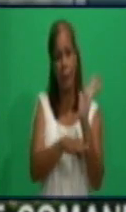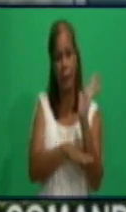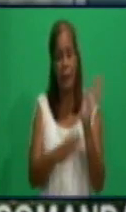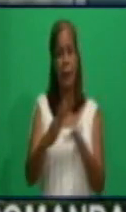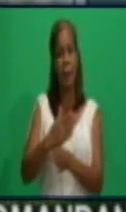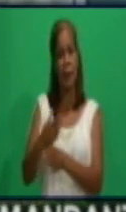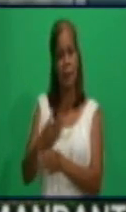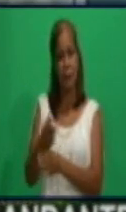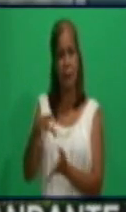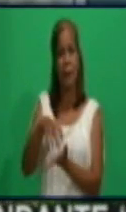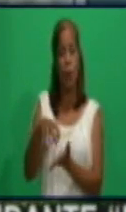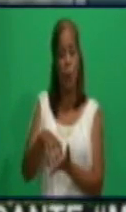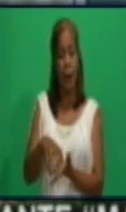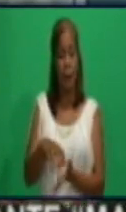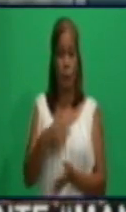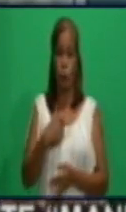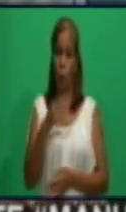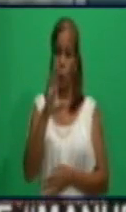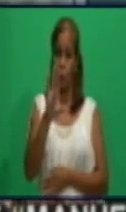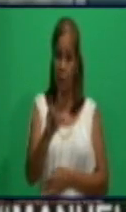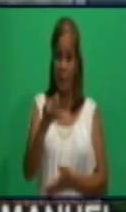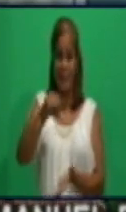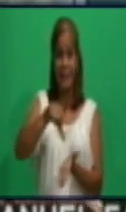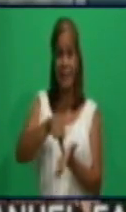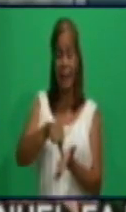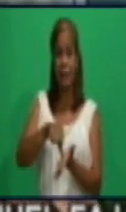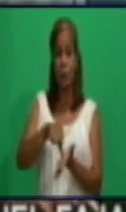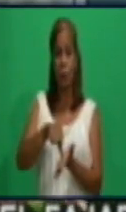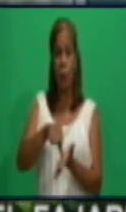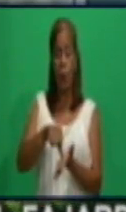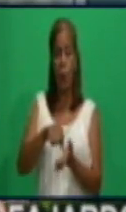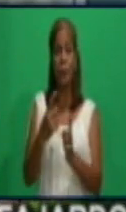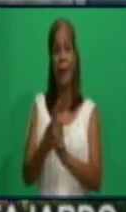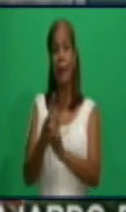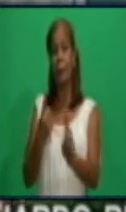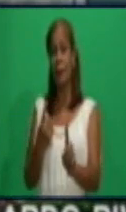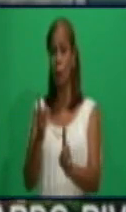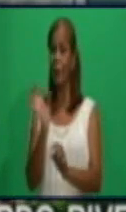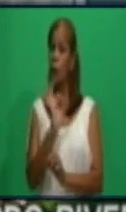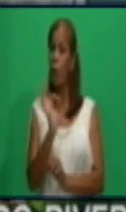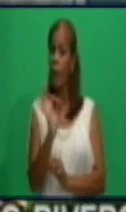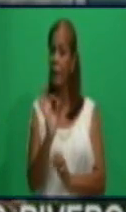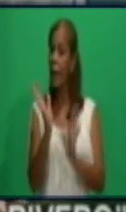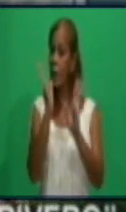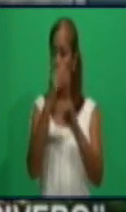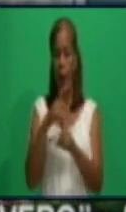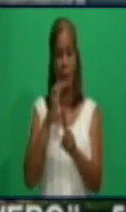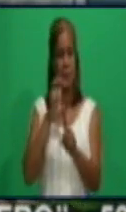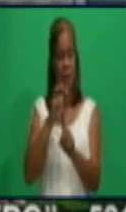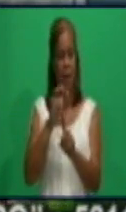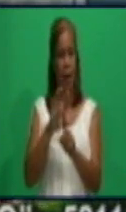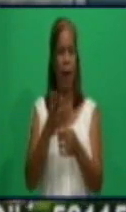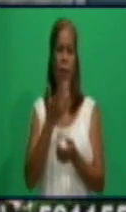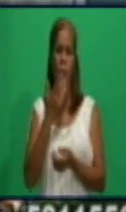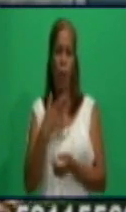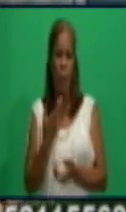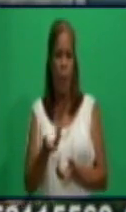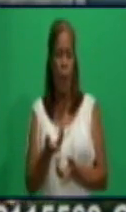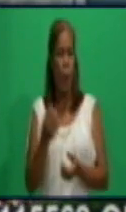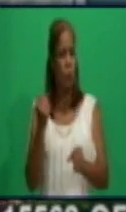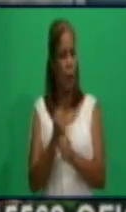que he mencionado un centro del que yo no he recibido quejas. ¿Cómo se enfrenta desde la Dirección Provincial de Salud? Si yo